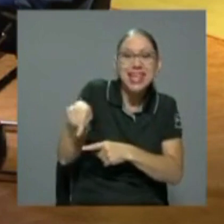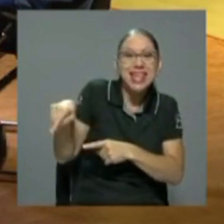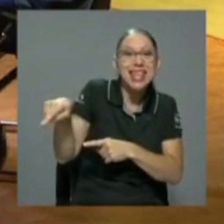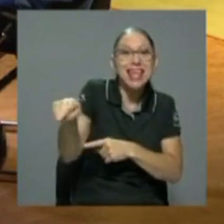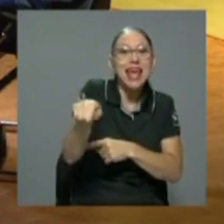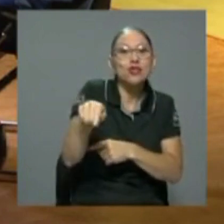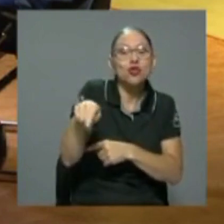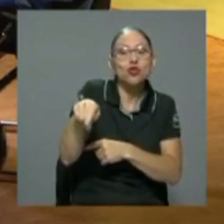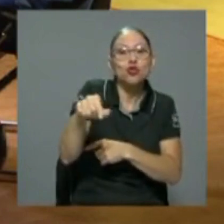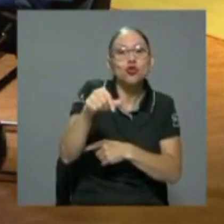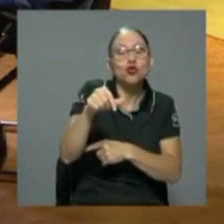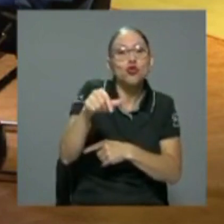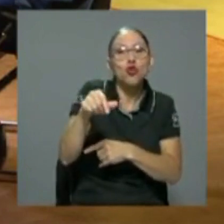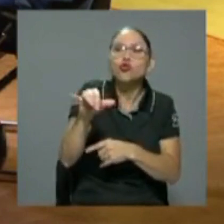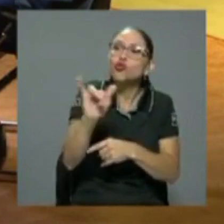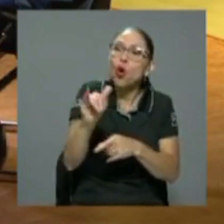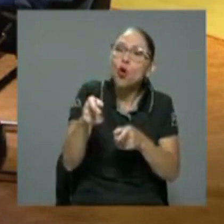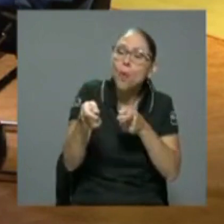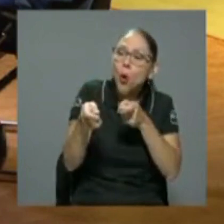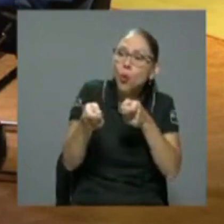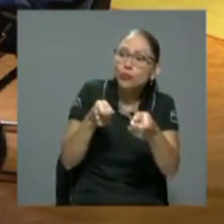regentados o